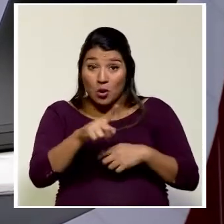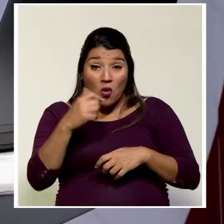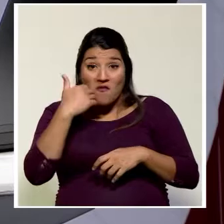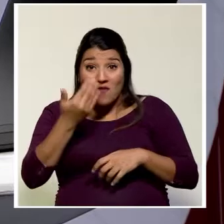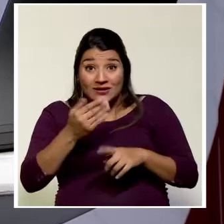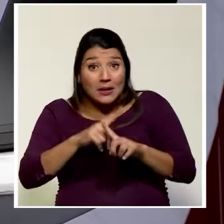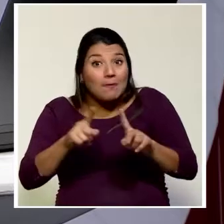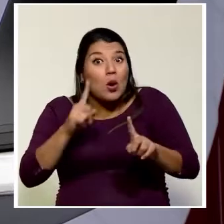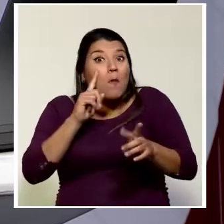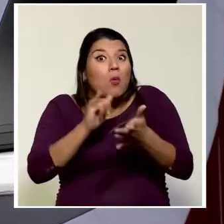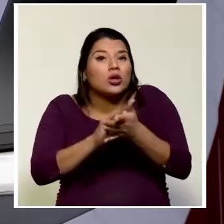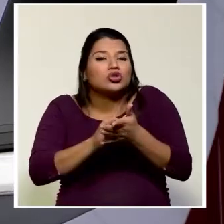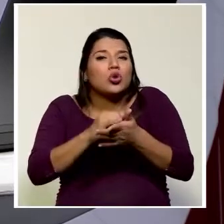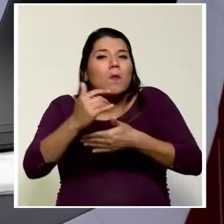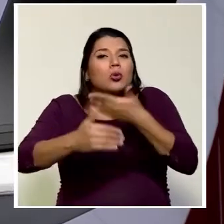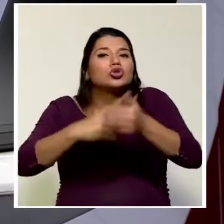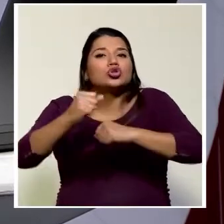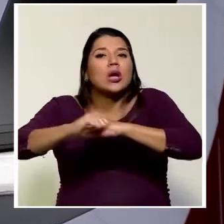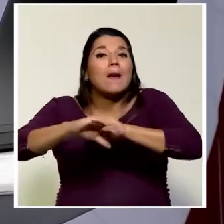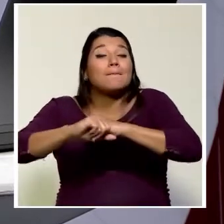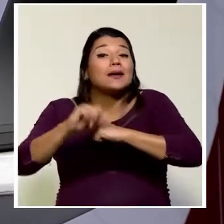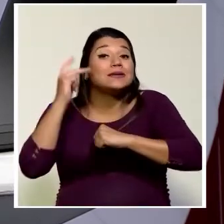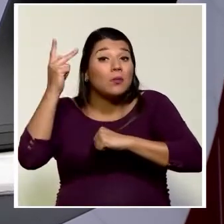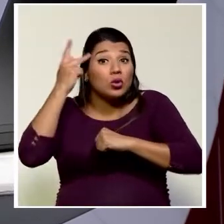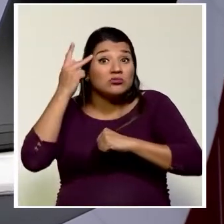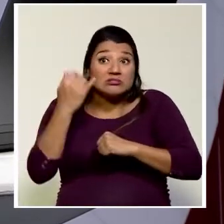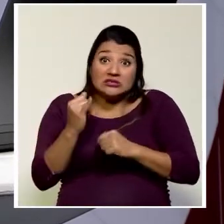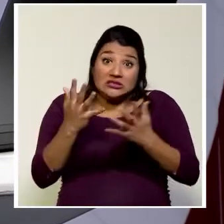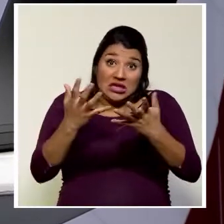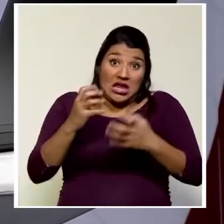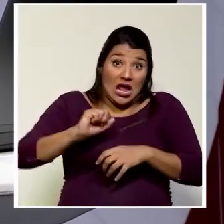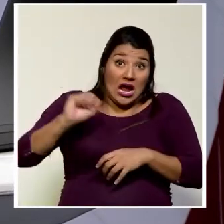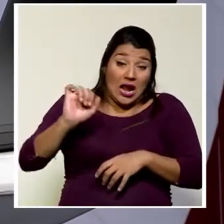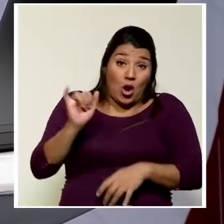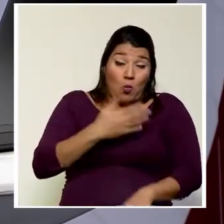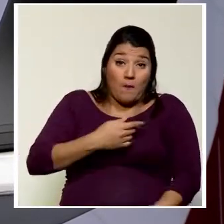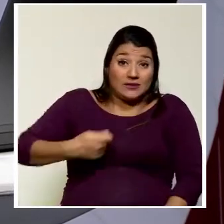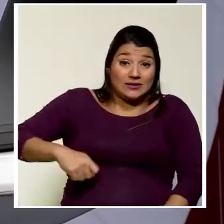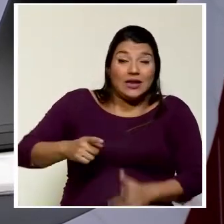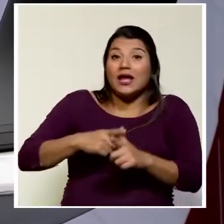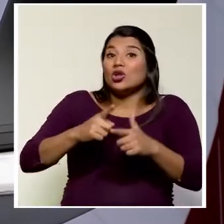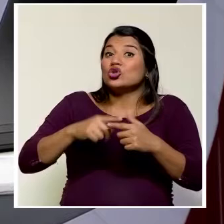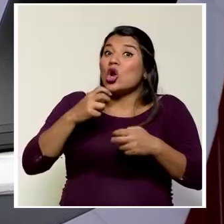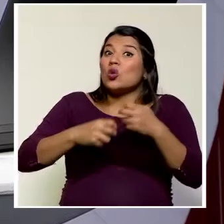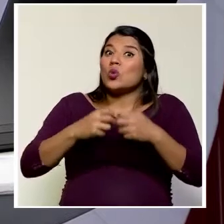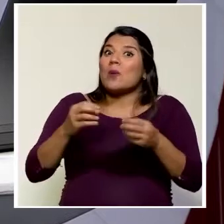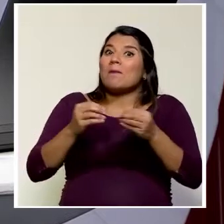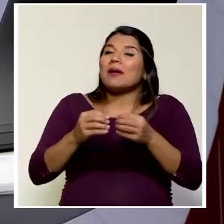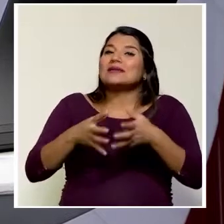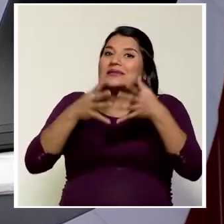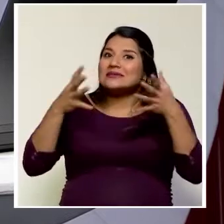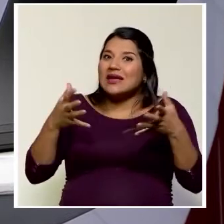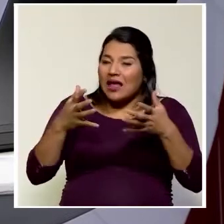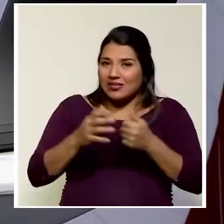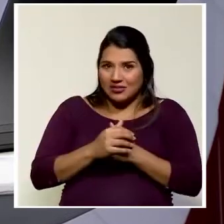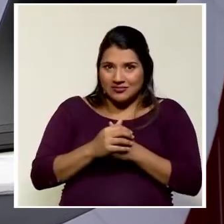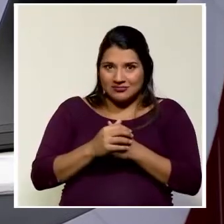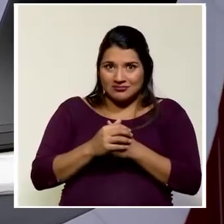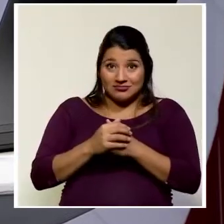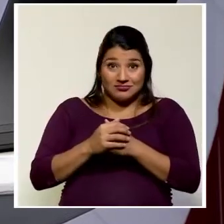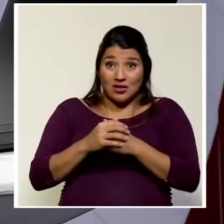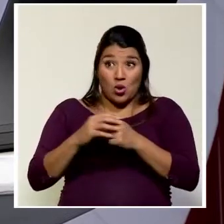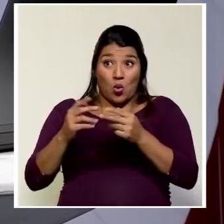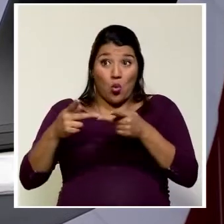una campaña política y bueno, si quieren gobernar, pues el tamaño de los problemas requieren igual